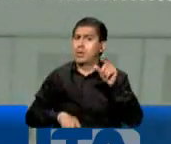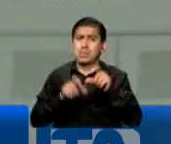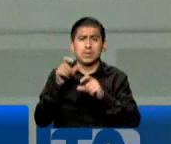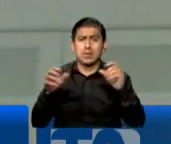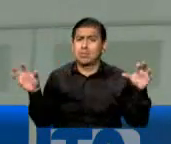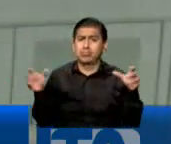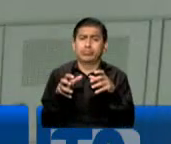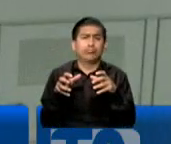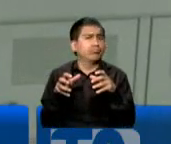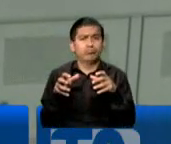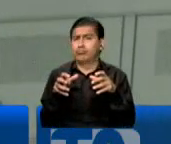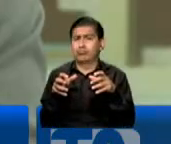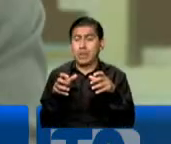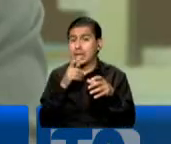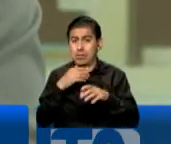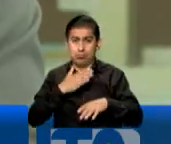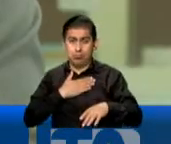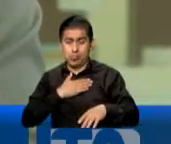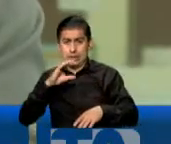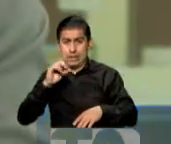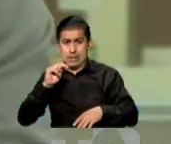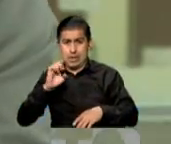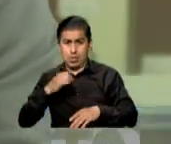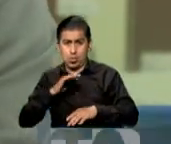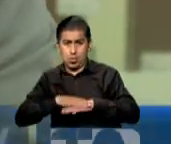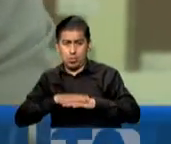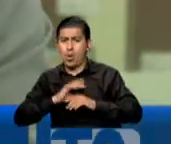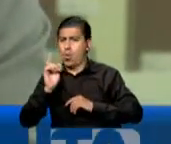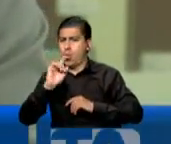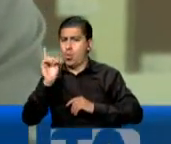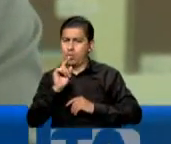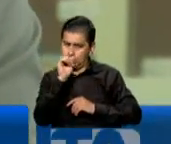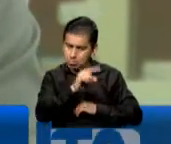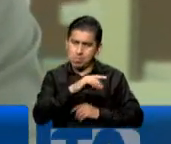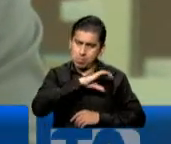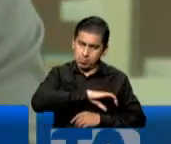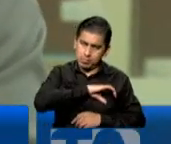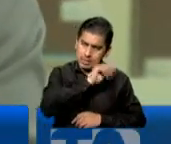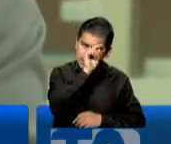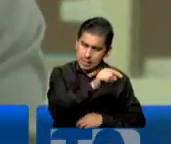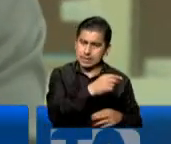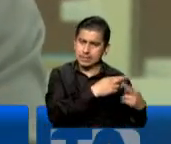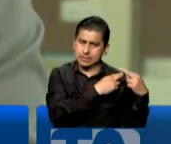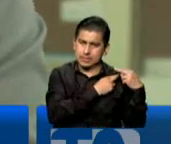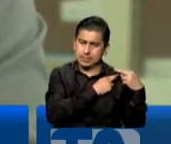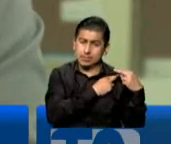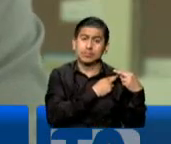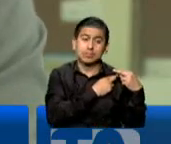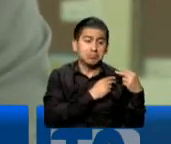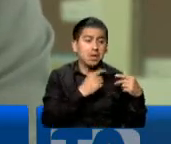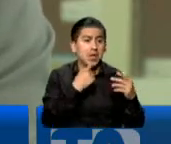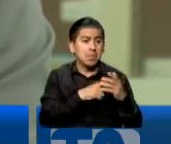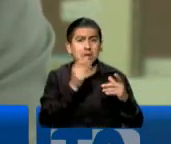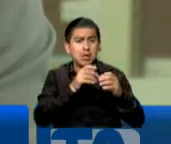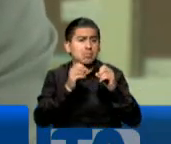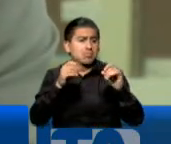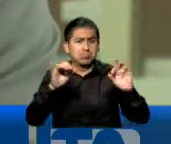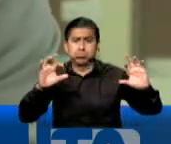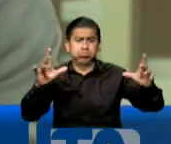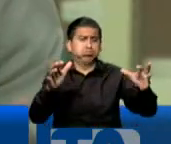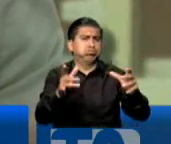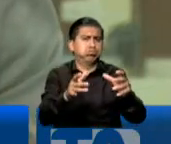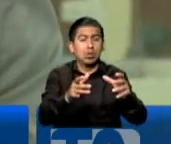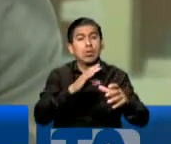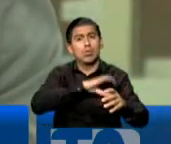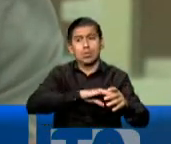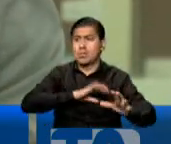aglomeraciones no será del organismo. Se tendrá que coordinar con los municipios para que cuando se den este tipo de concentraciones sean ellos los